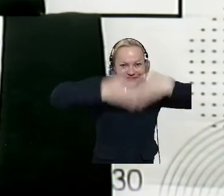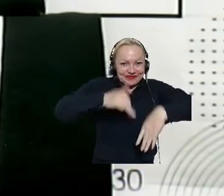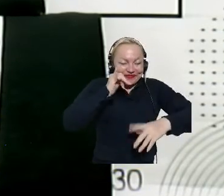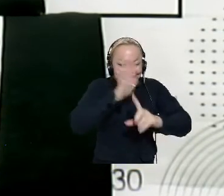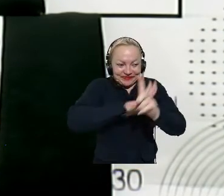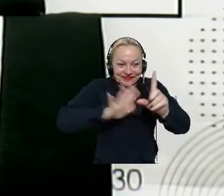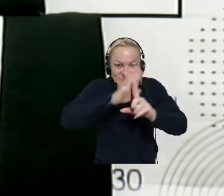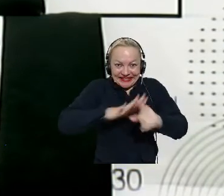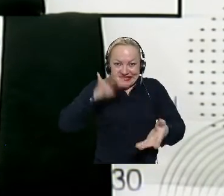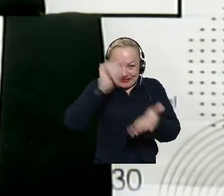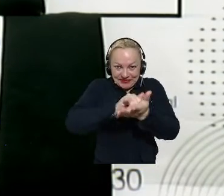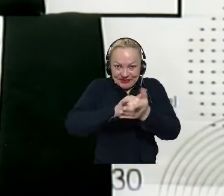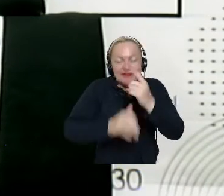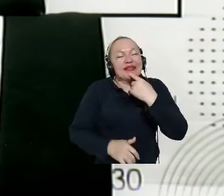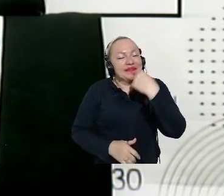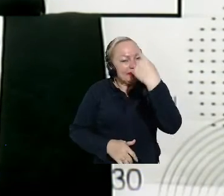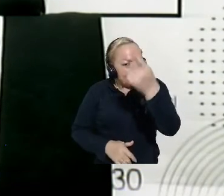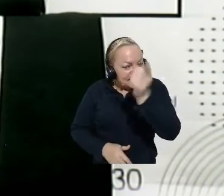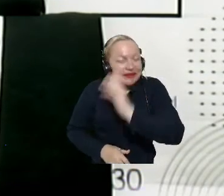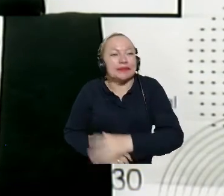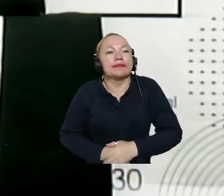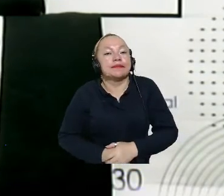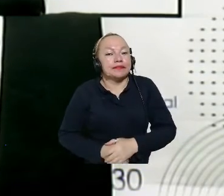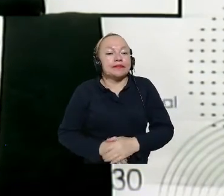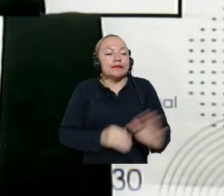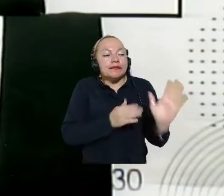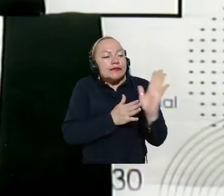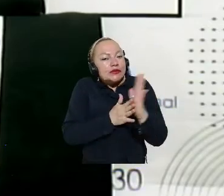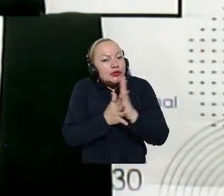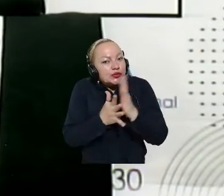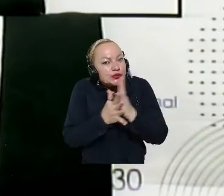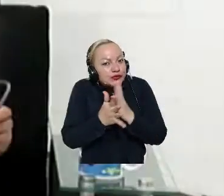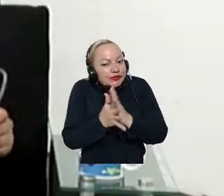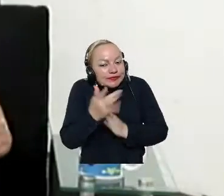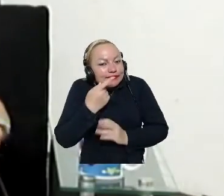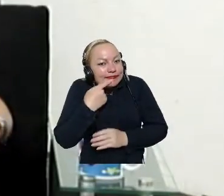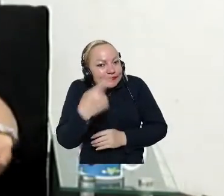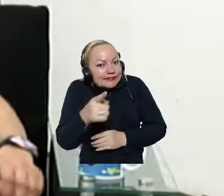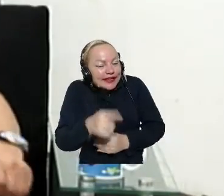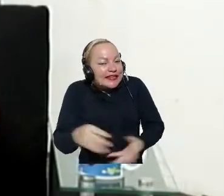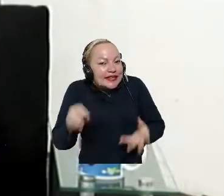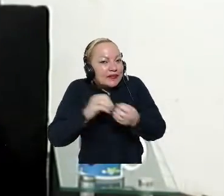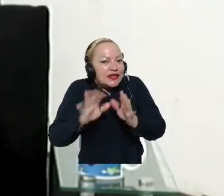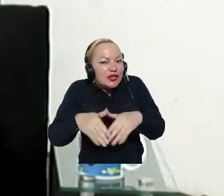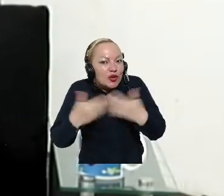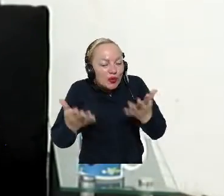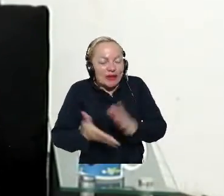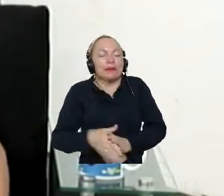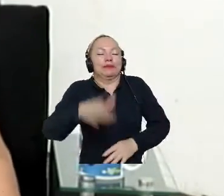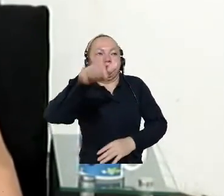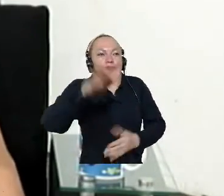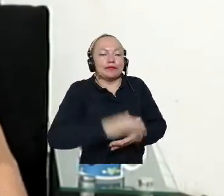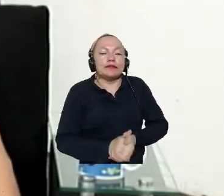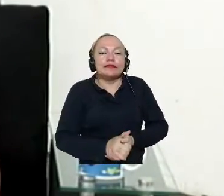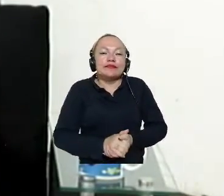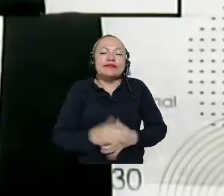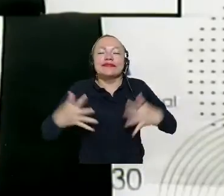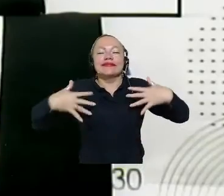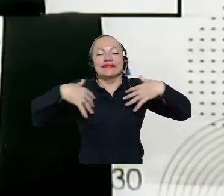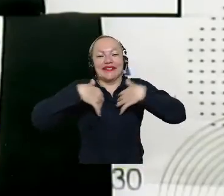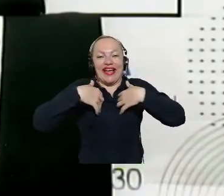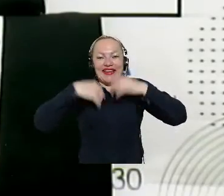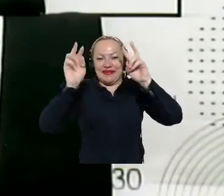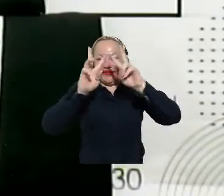vamos viendo las imágenes, me vas contando de qué se trata. ¿De qué se trata? A ver. Se trata de animalitos.